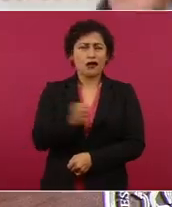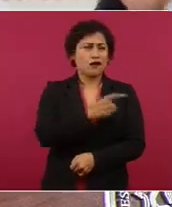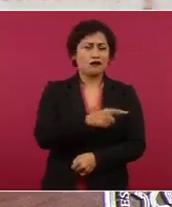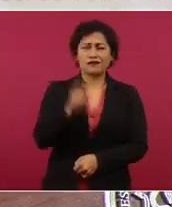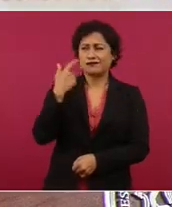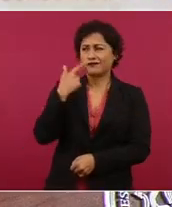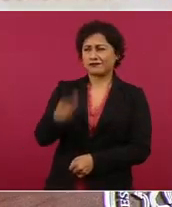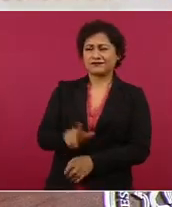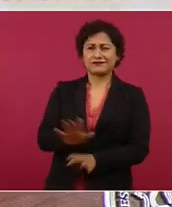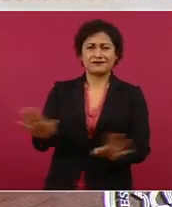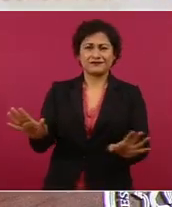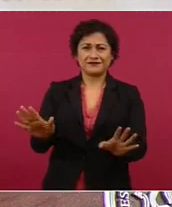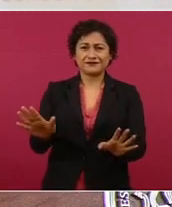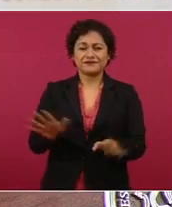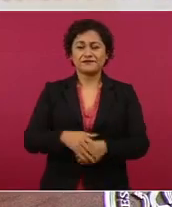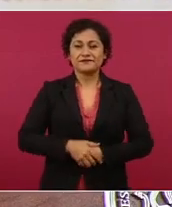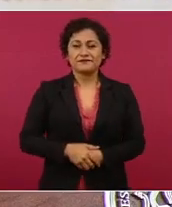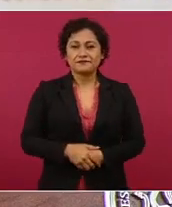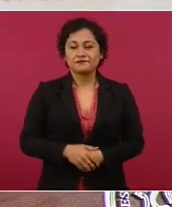¿y si llega